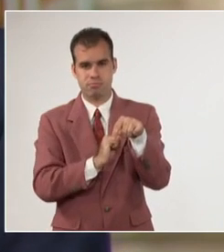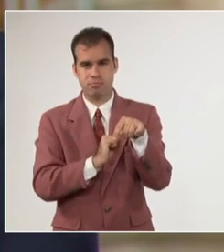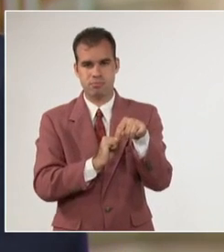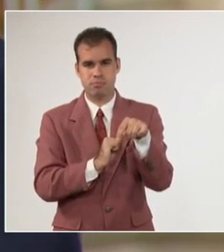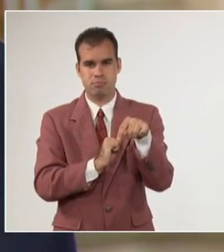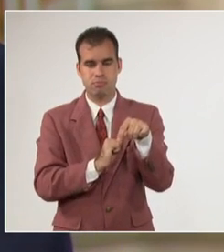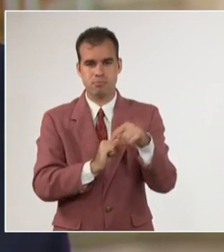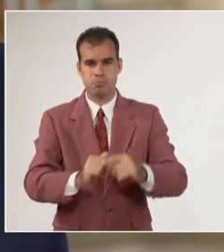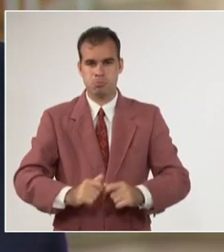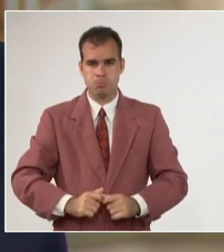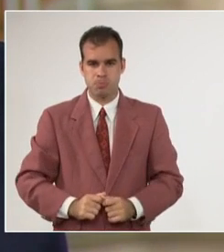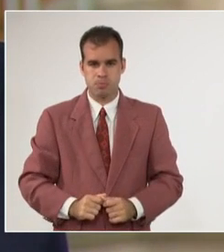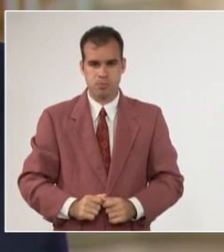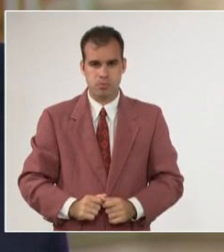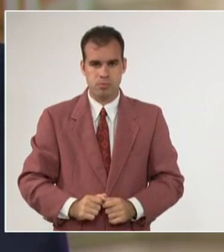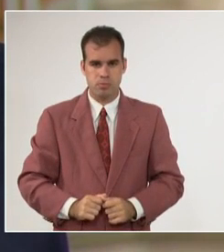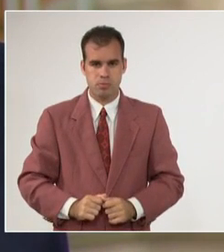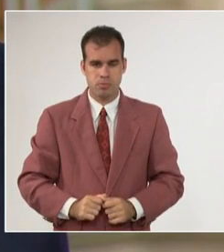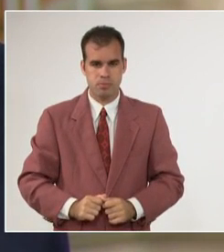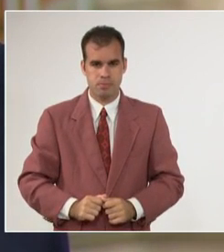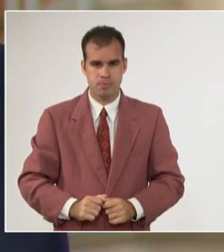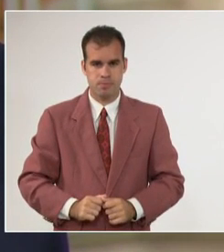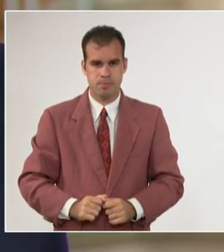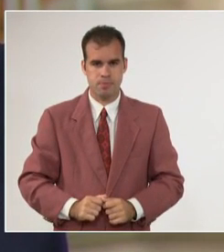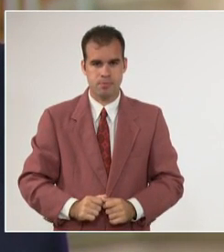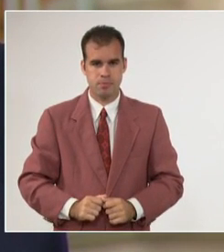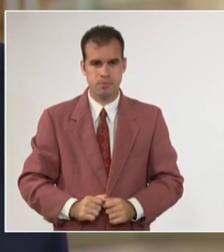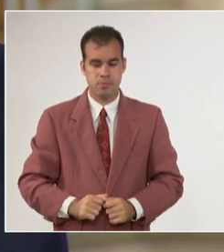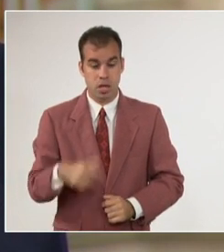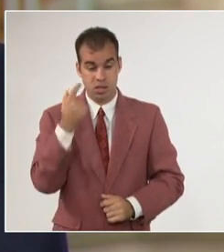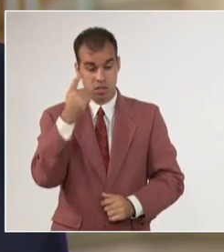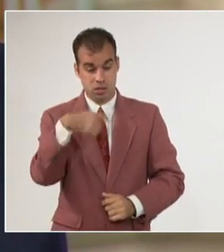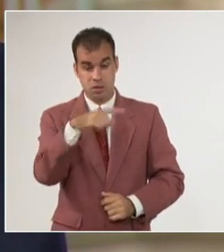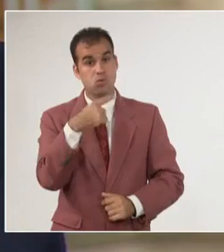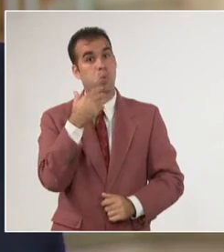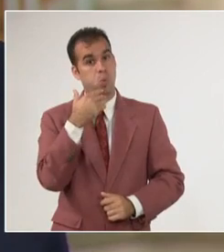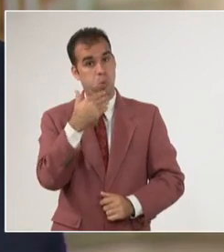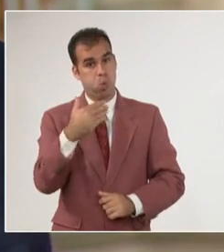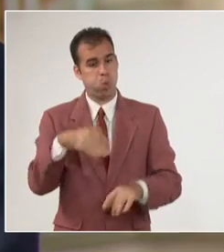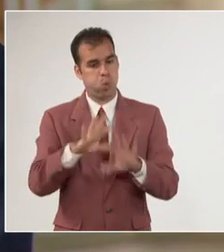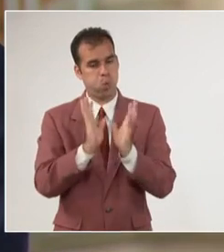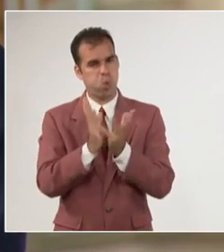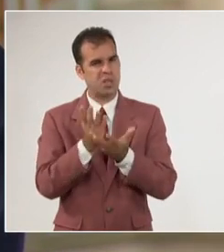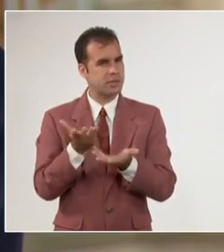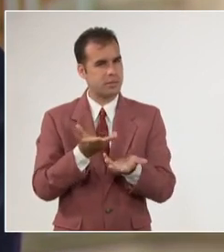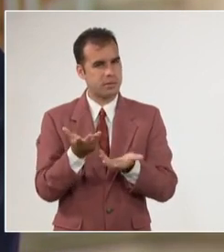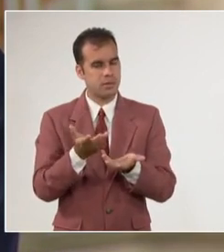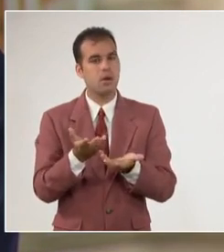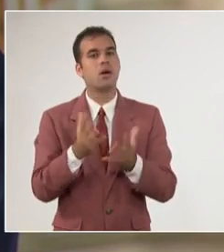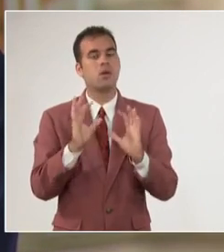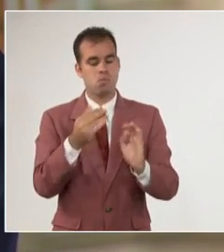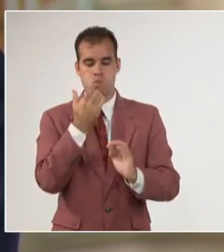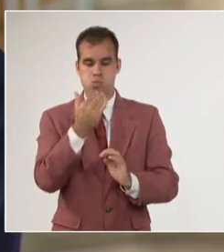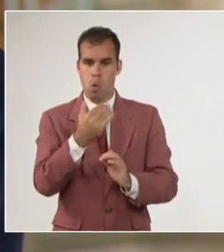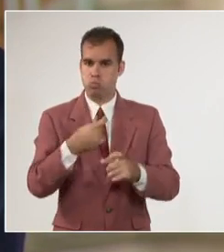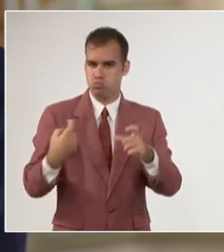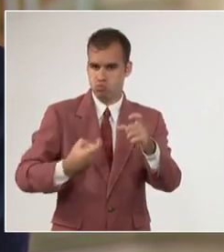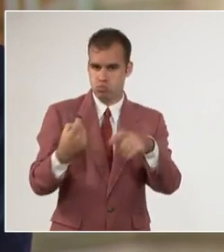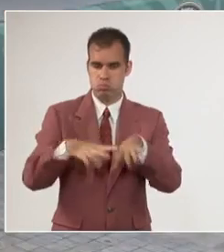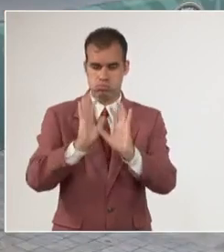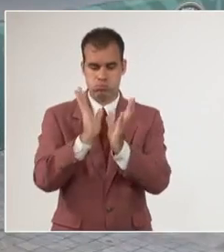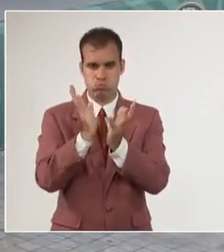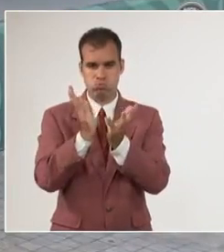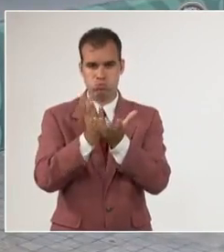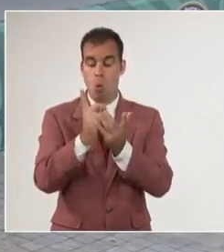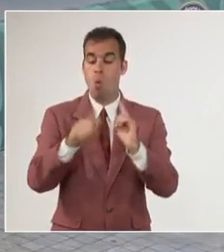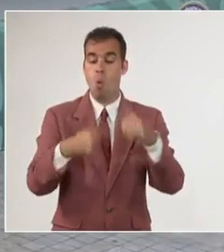tipificaron a la época de las independencias. Su impacto fue, sin dudas, extraordinario en la lucha libertaria y